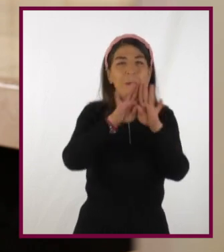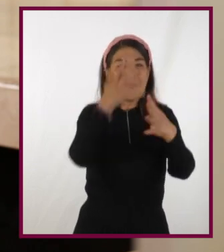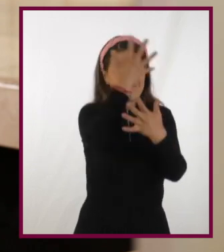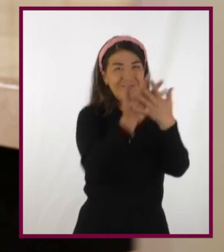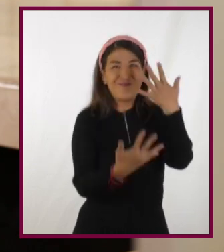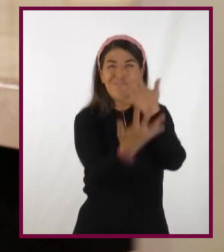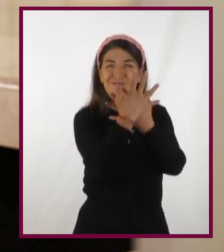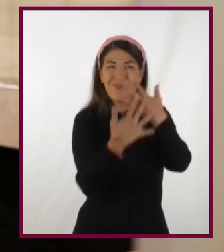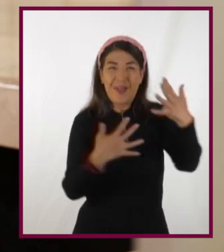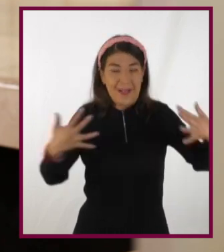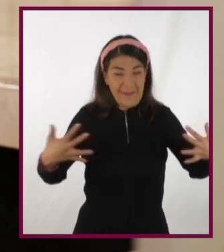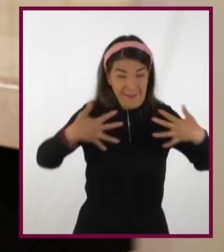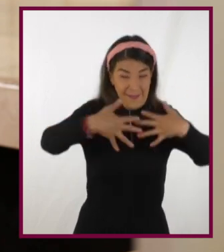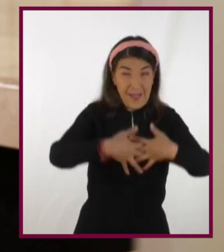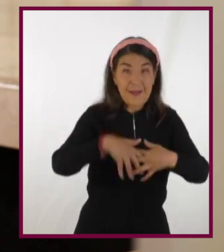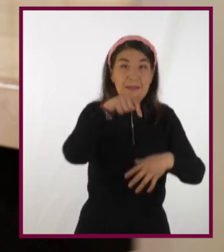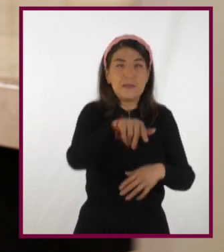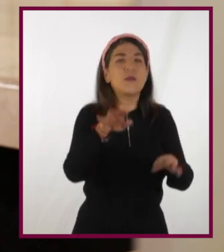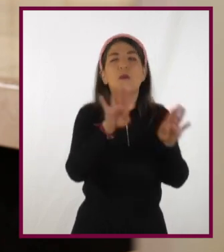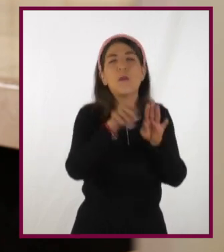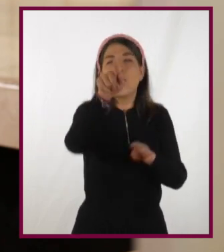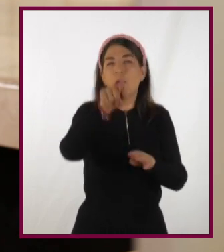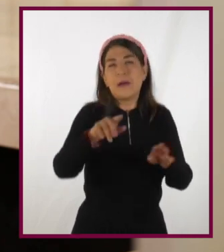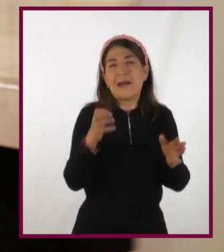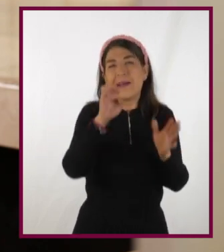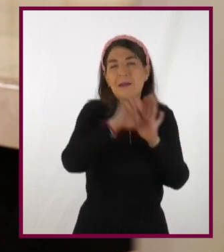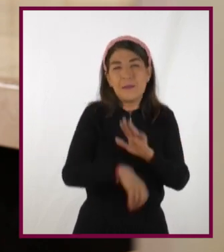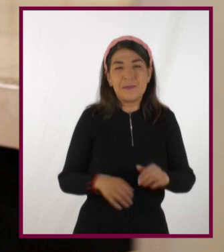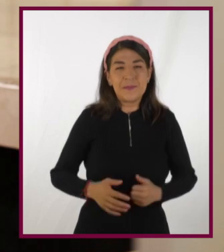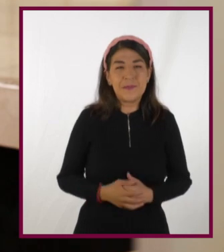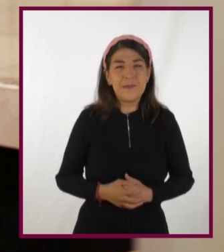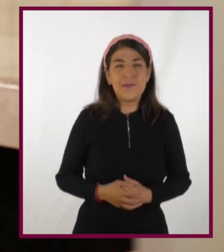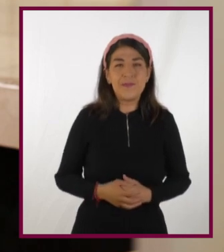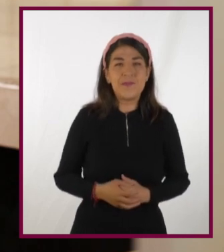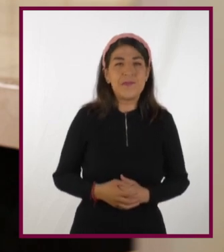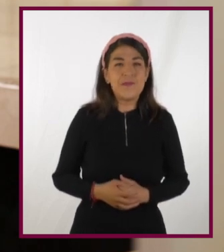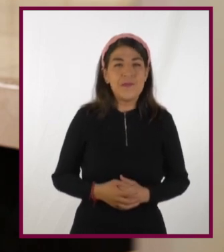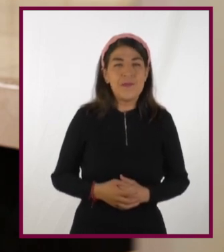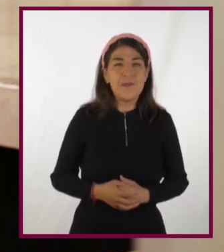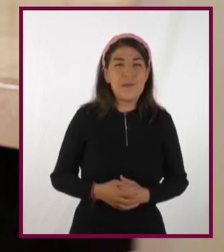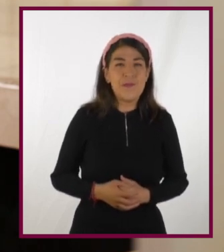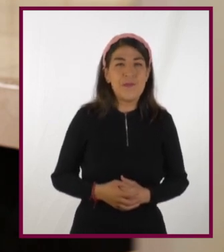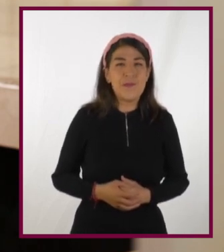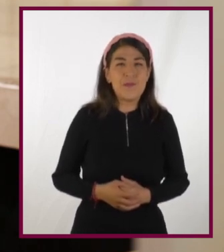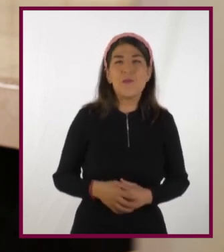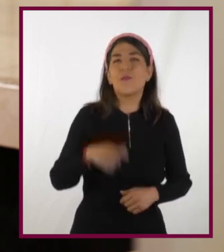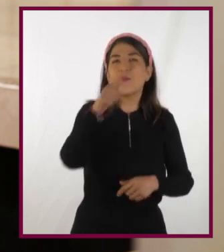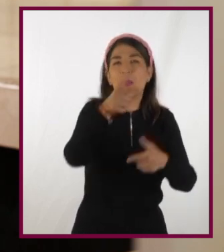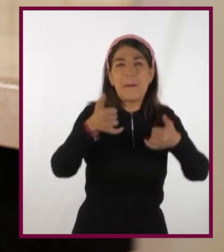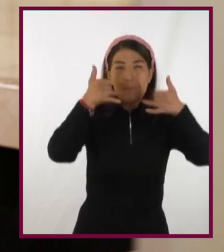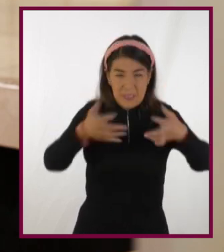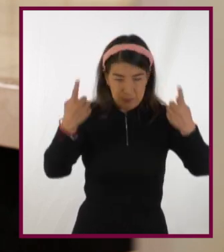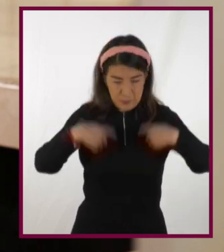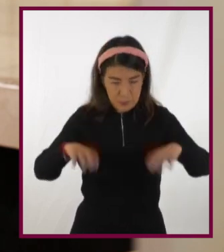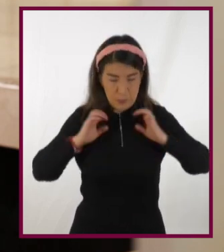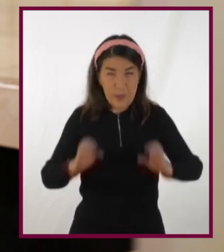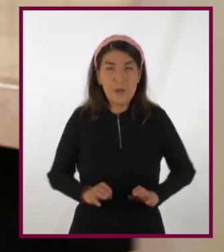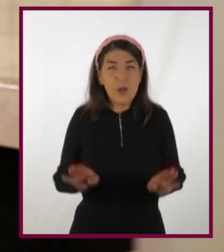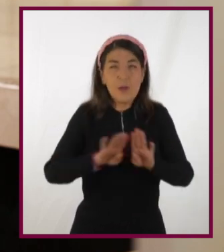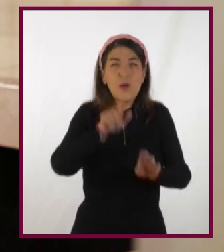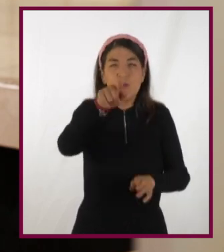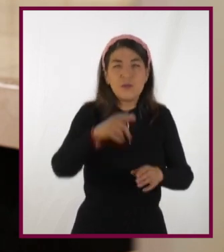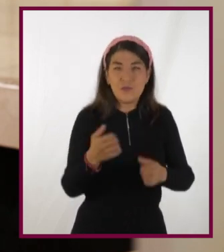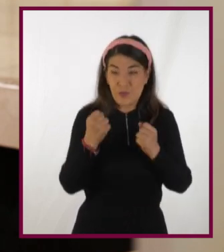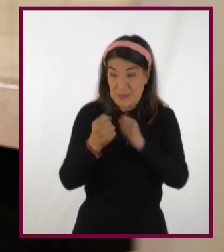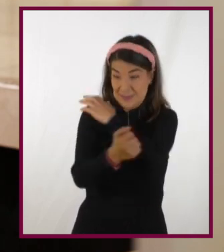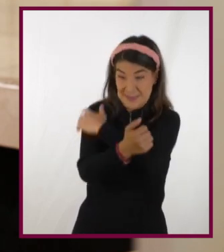dentro. ¿Okay? Si nosotros aplicamos fuerzas suficientemente grandes fuerzas deformantes suficientemente grandes a nuestro gel, podemos hacer que fluya y entonces